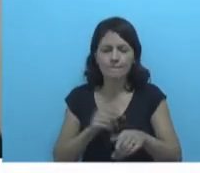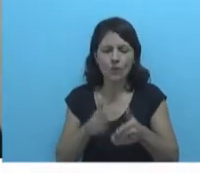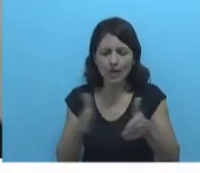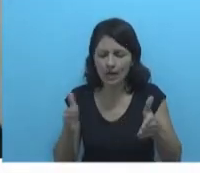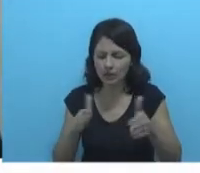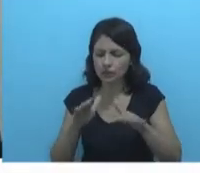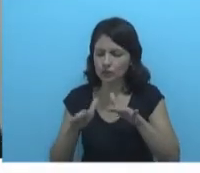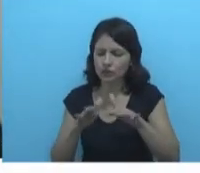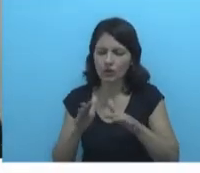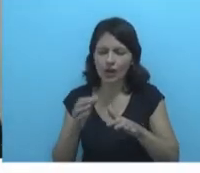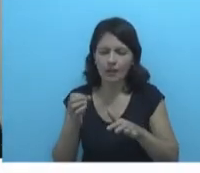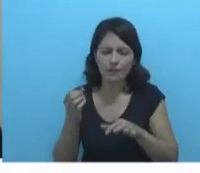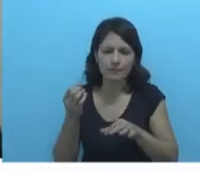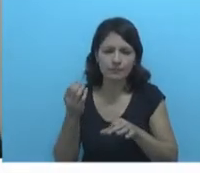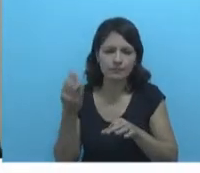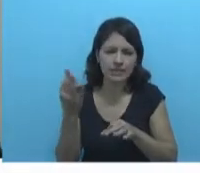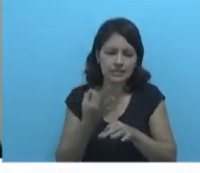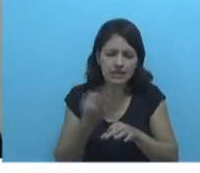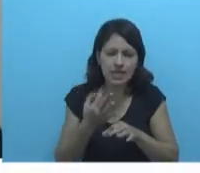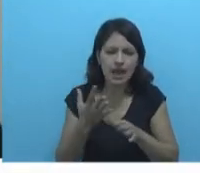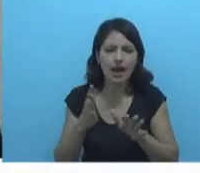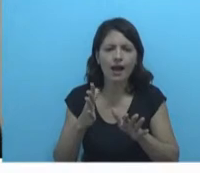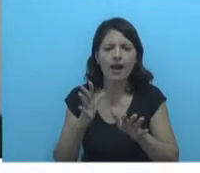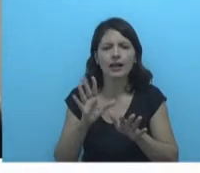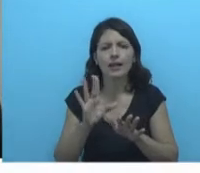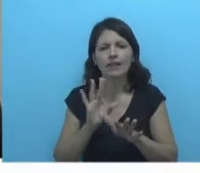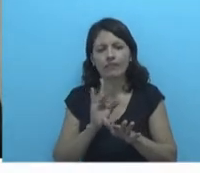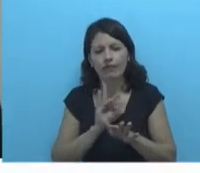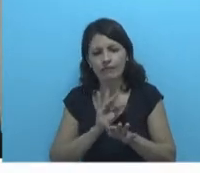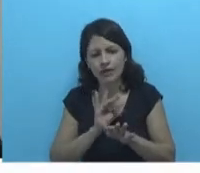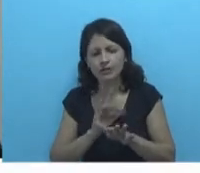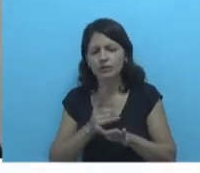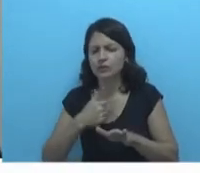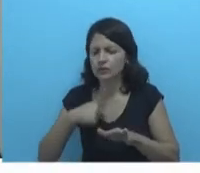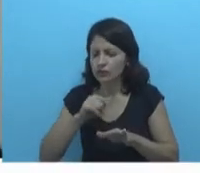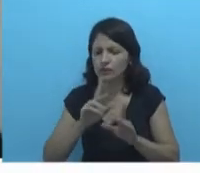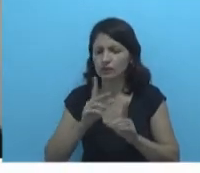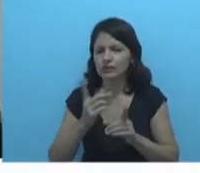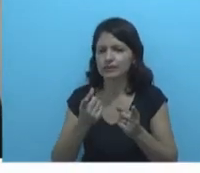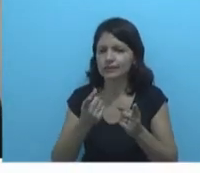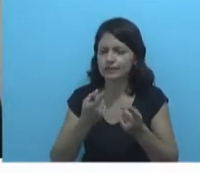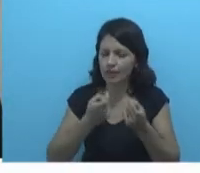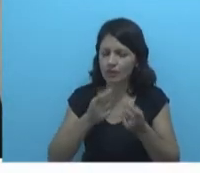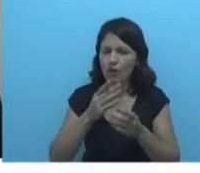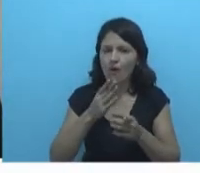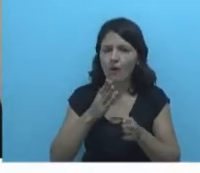especial, donde todos tenemos que tener mesura y moderación,